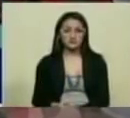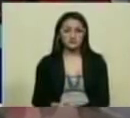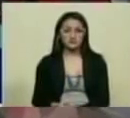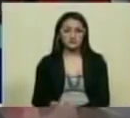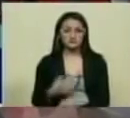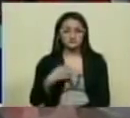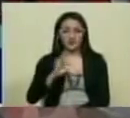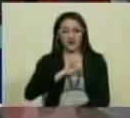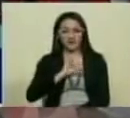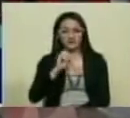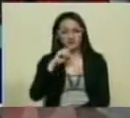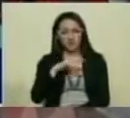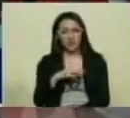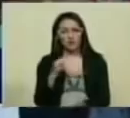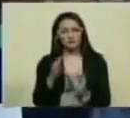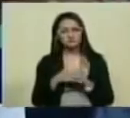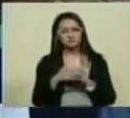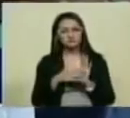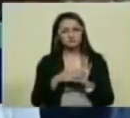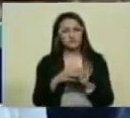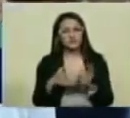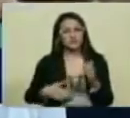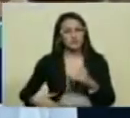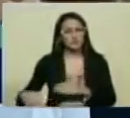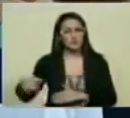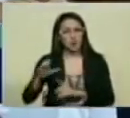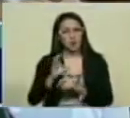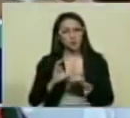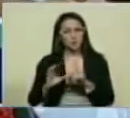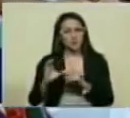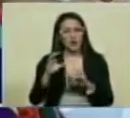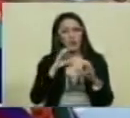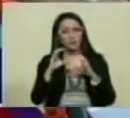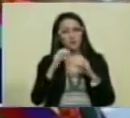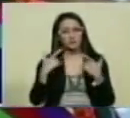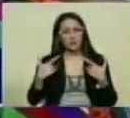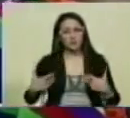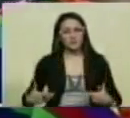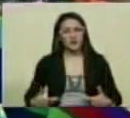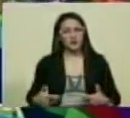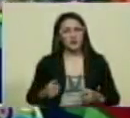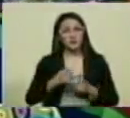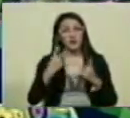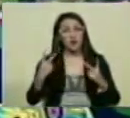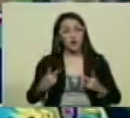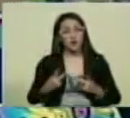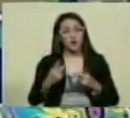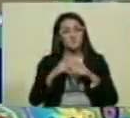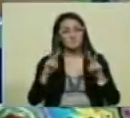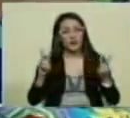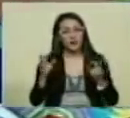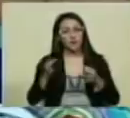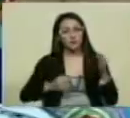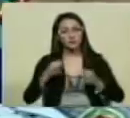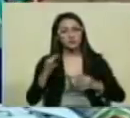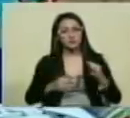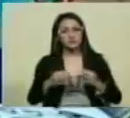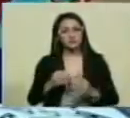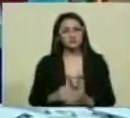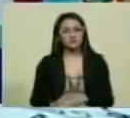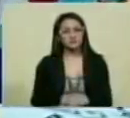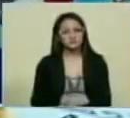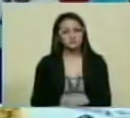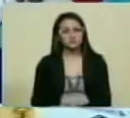histórica como garantía para el mutuo enriquecimiento cultural y la comunicación humana en los valores de paz con justicia.